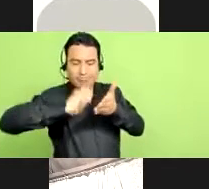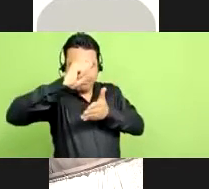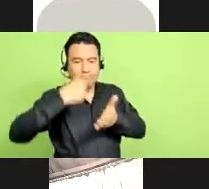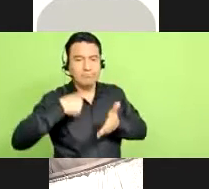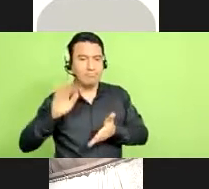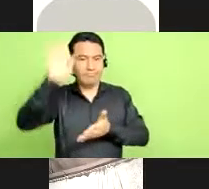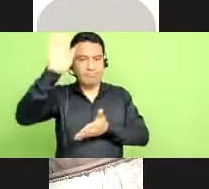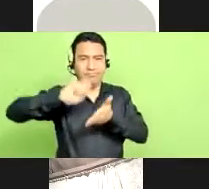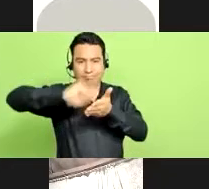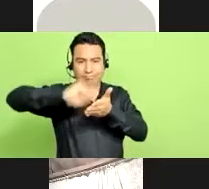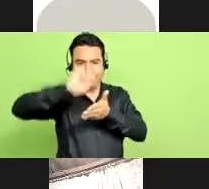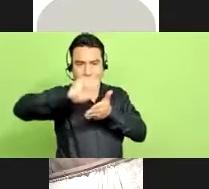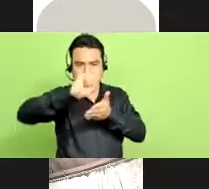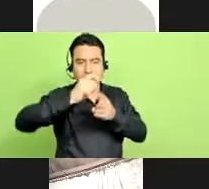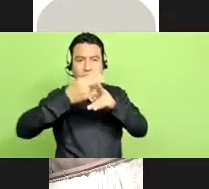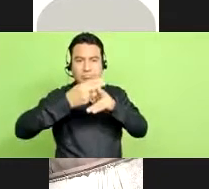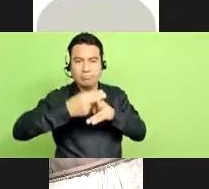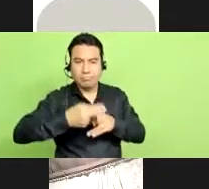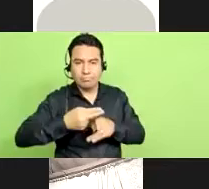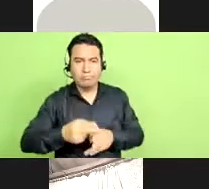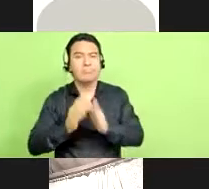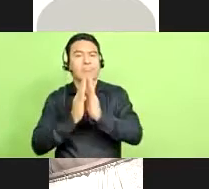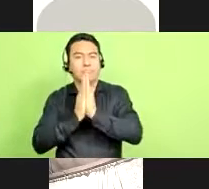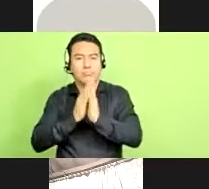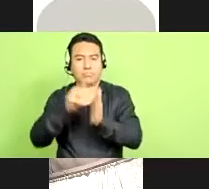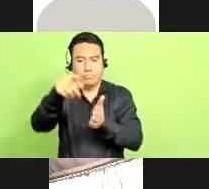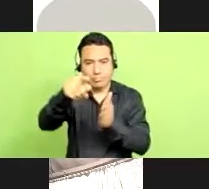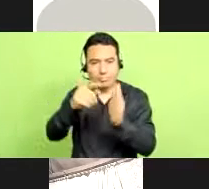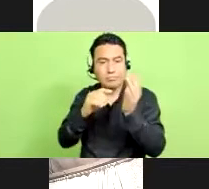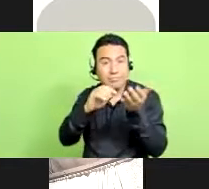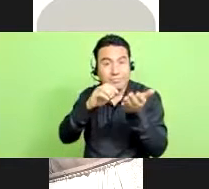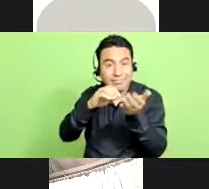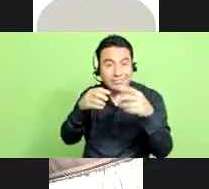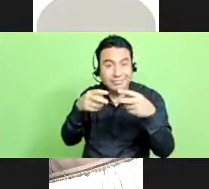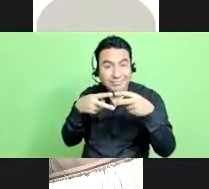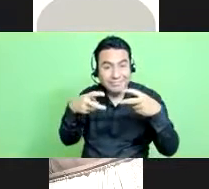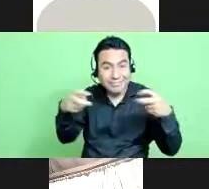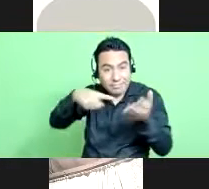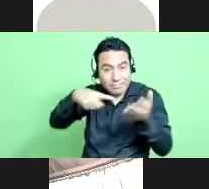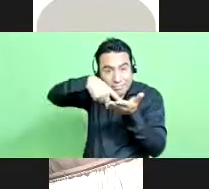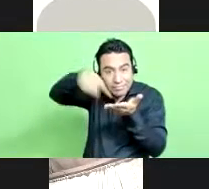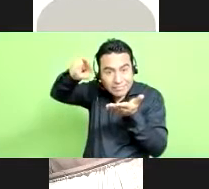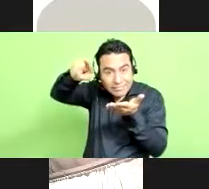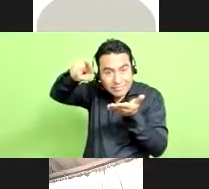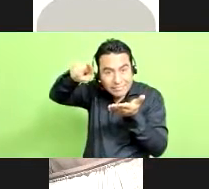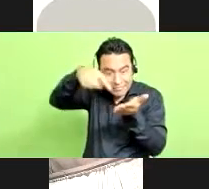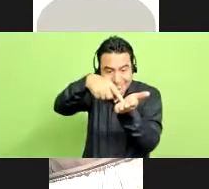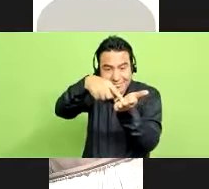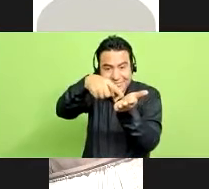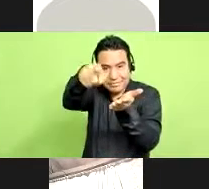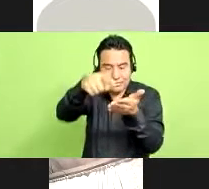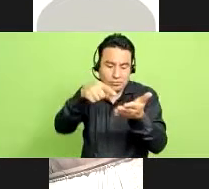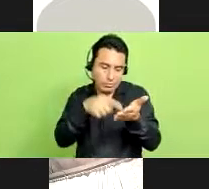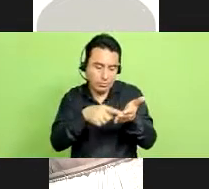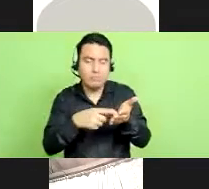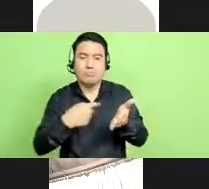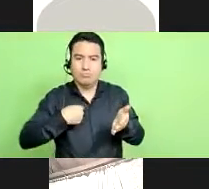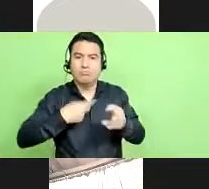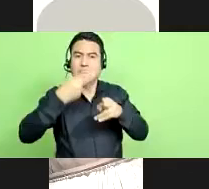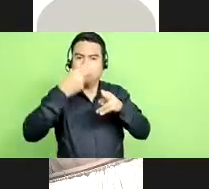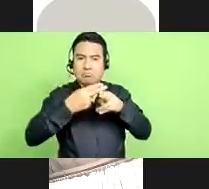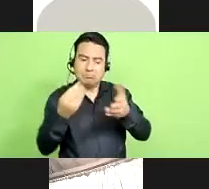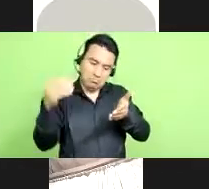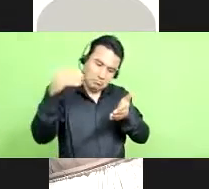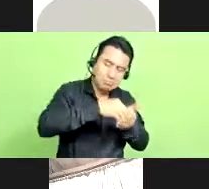el chat de la plataforma sur el registro de la existencia este registro de asistencia muy importante no solamente para registrar las existencias